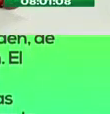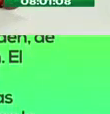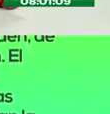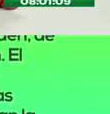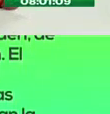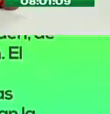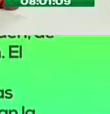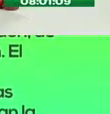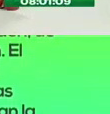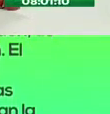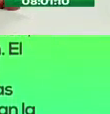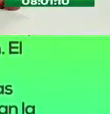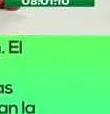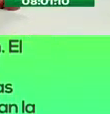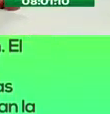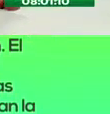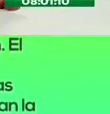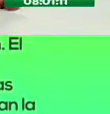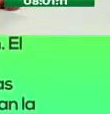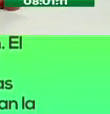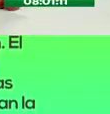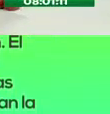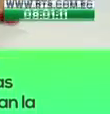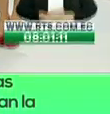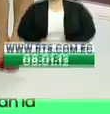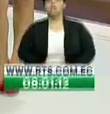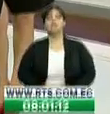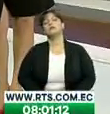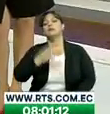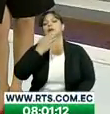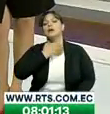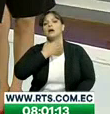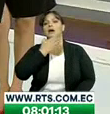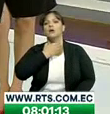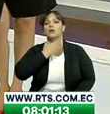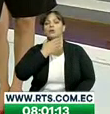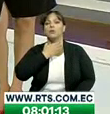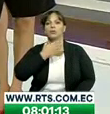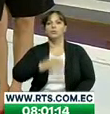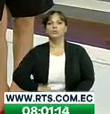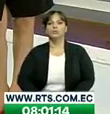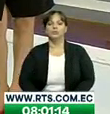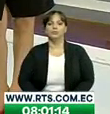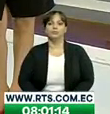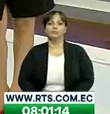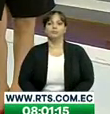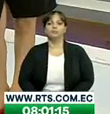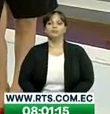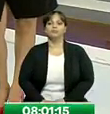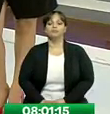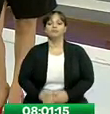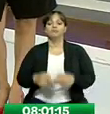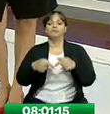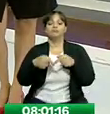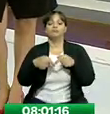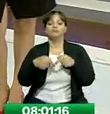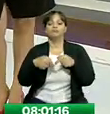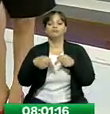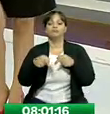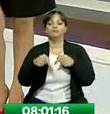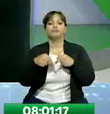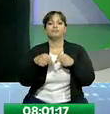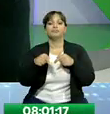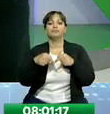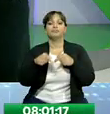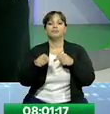27 8 la mañana y un minuto el martes 27 ya viene el mes hueso el próximo el mes